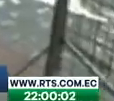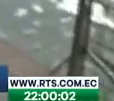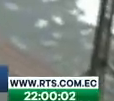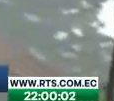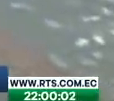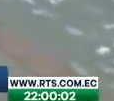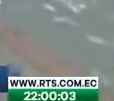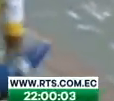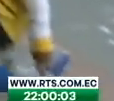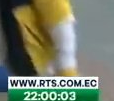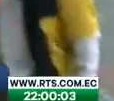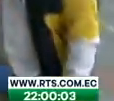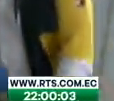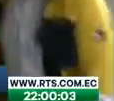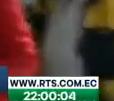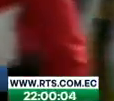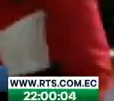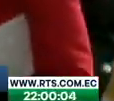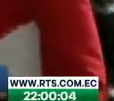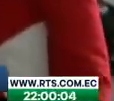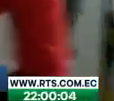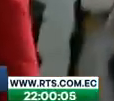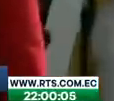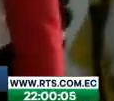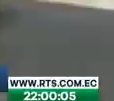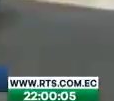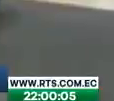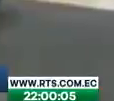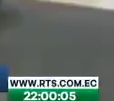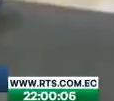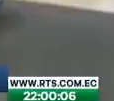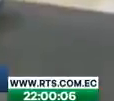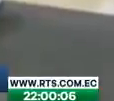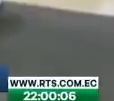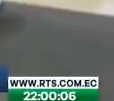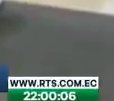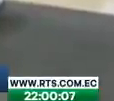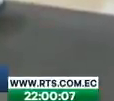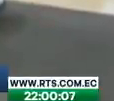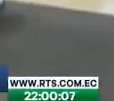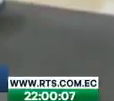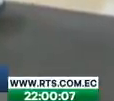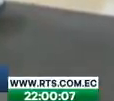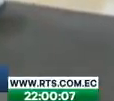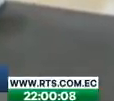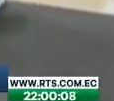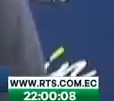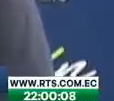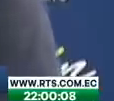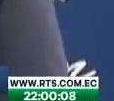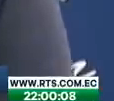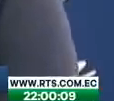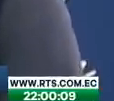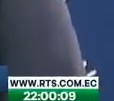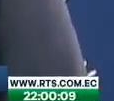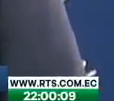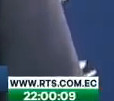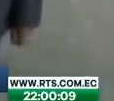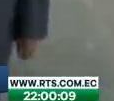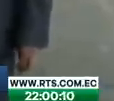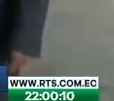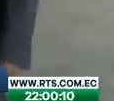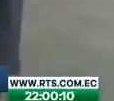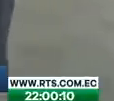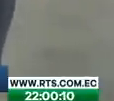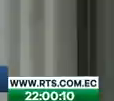Fiscal General Diana Salazar pidió al Tribunal de Apelación que se ratifique la sentencia como autor del delito de cohecho agravado al expresidente Rafael Correa